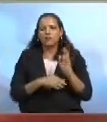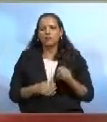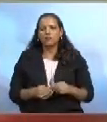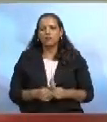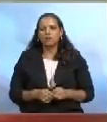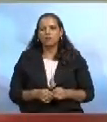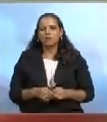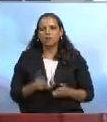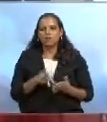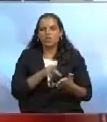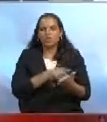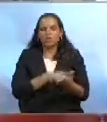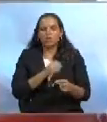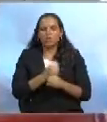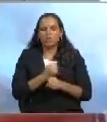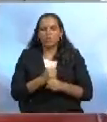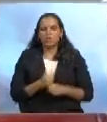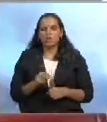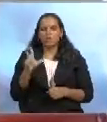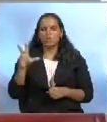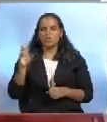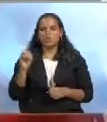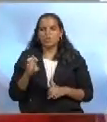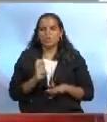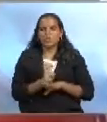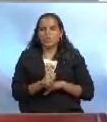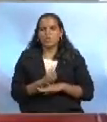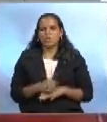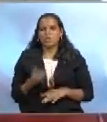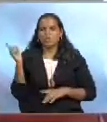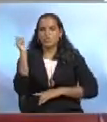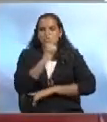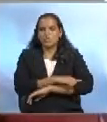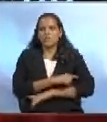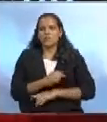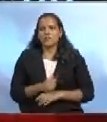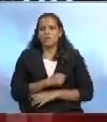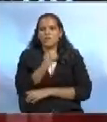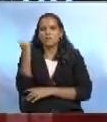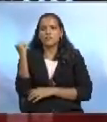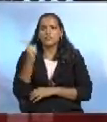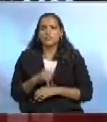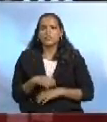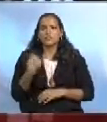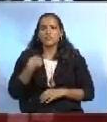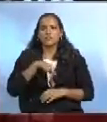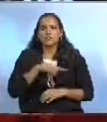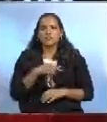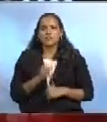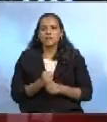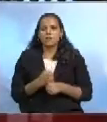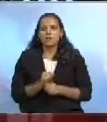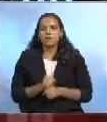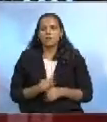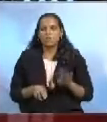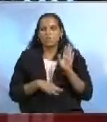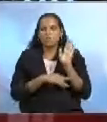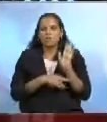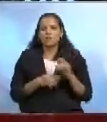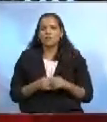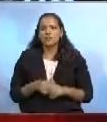campaña. Plan de trabajo ratificado el 30 de enero, día en que triunfaron. De que nosotros realizamos un